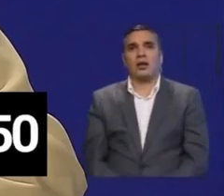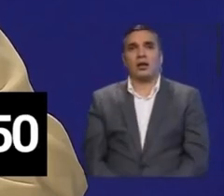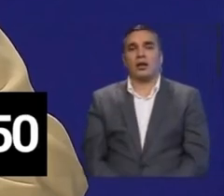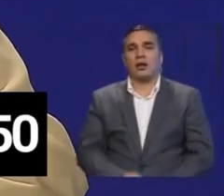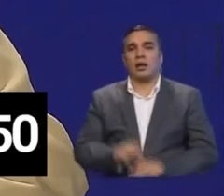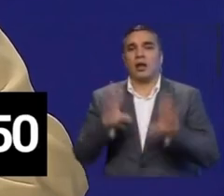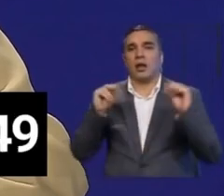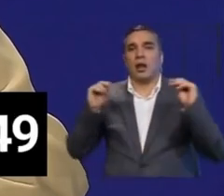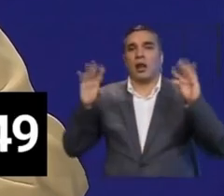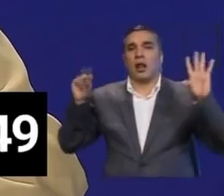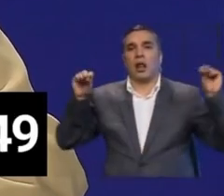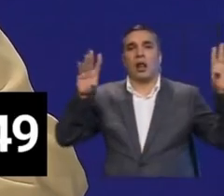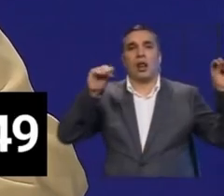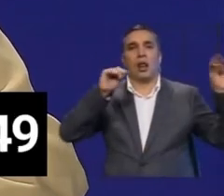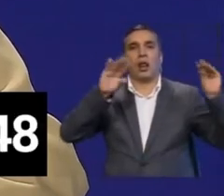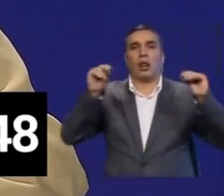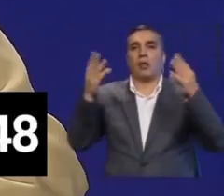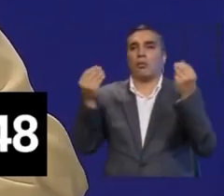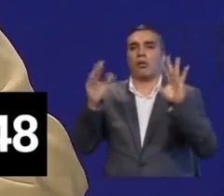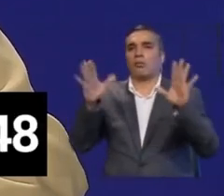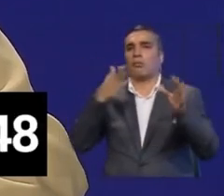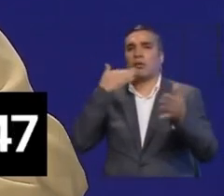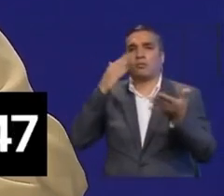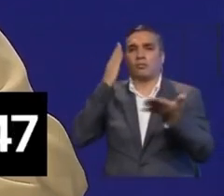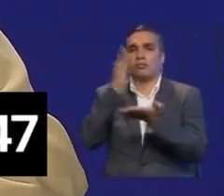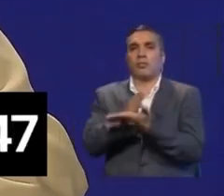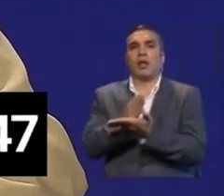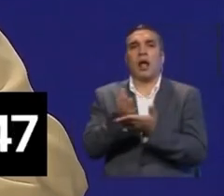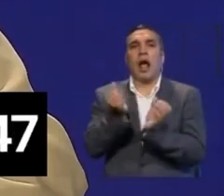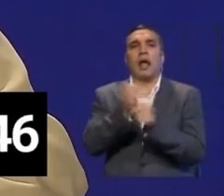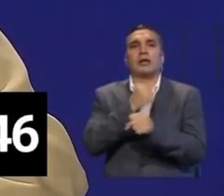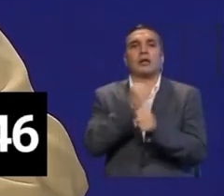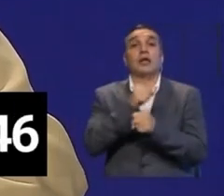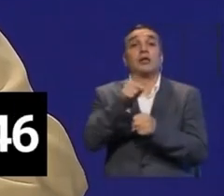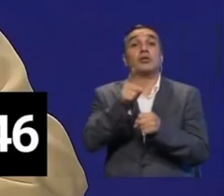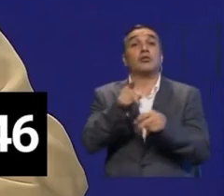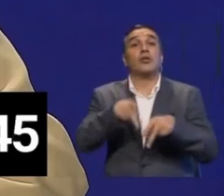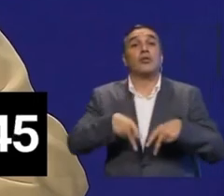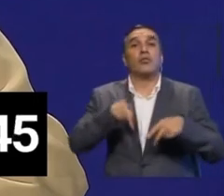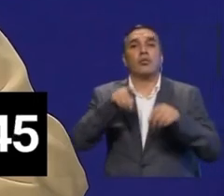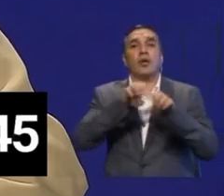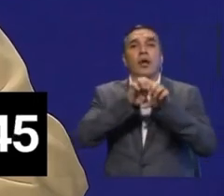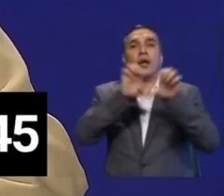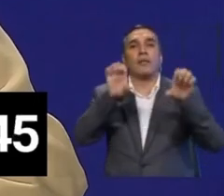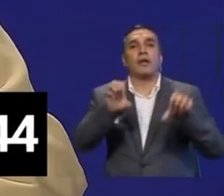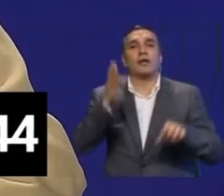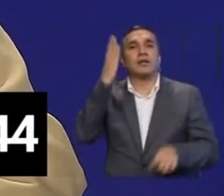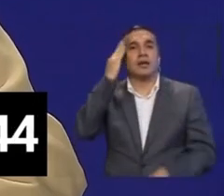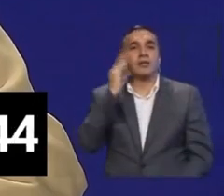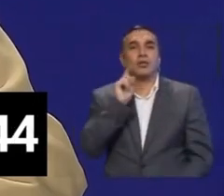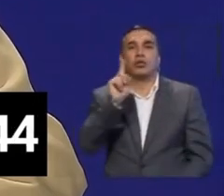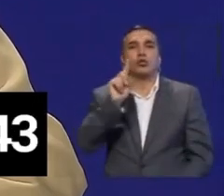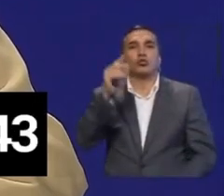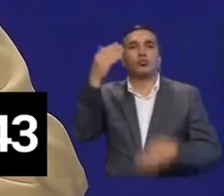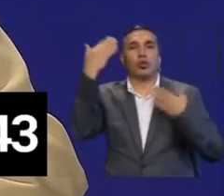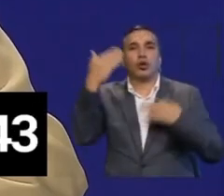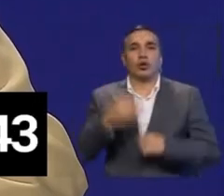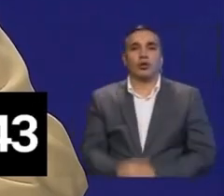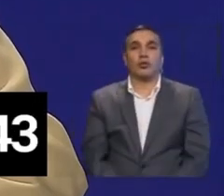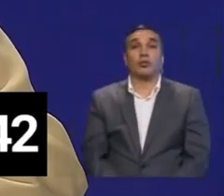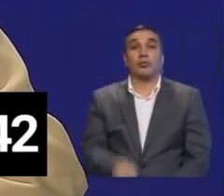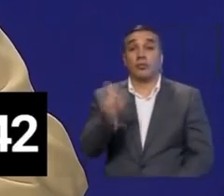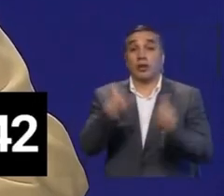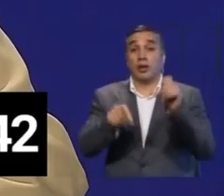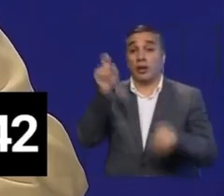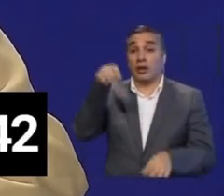hablar tanto y actuar. Y yo creo que eso es la vida de un empresario y no de un político. Y la gente que tiene que